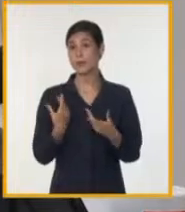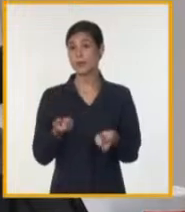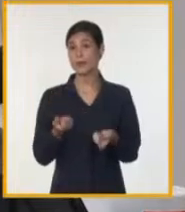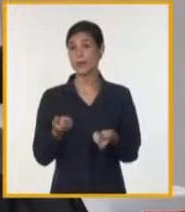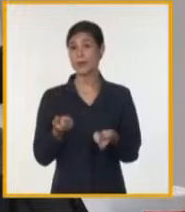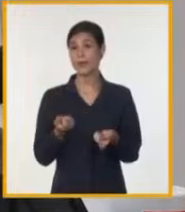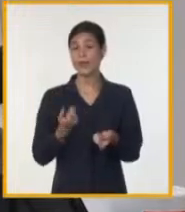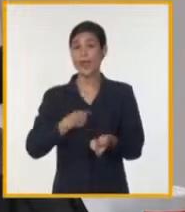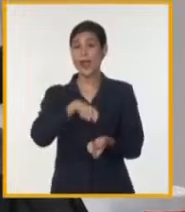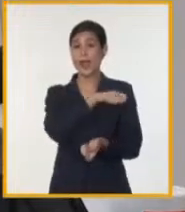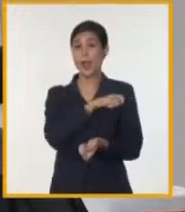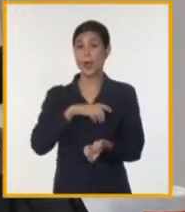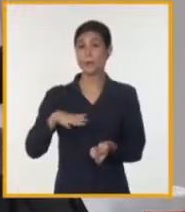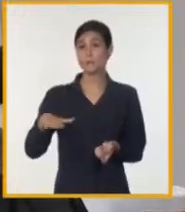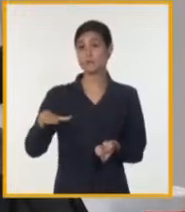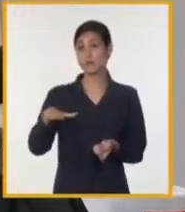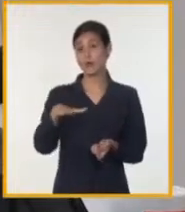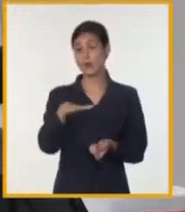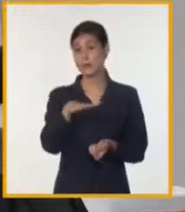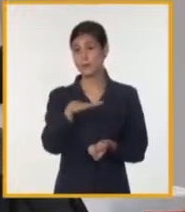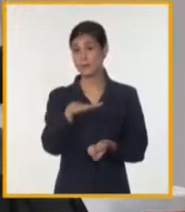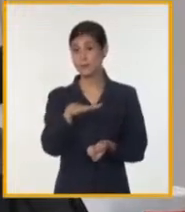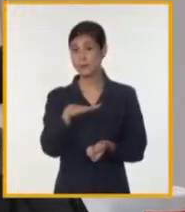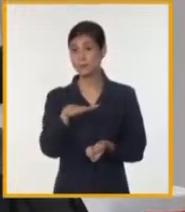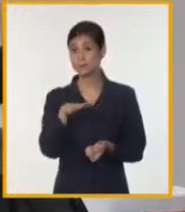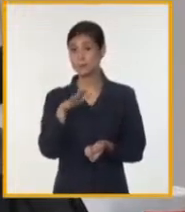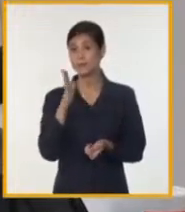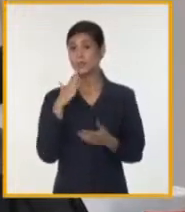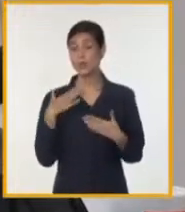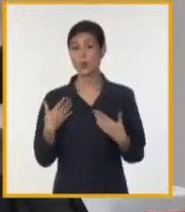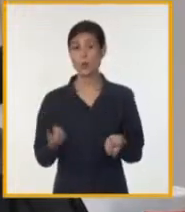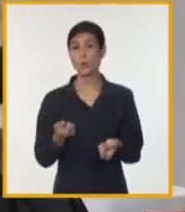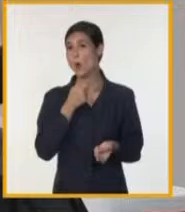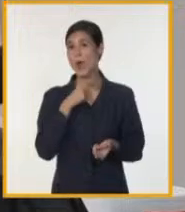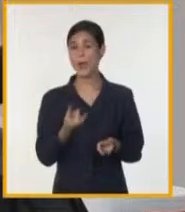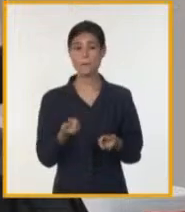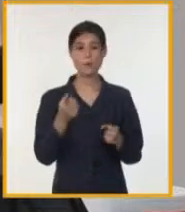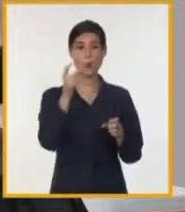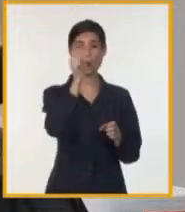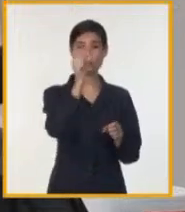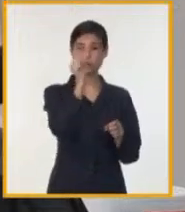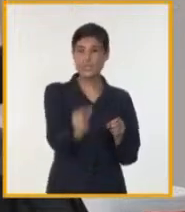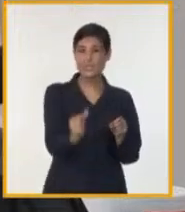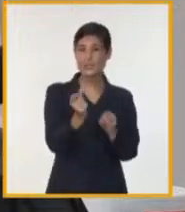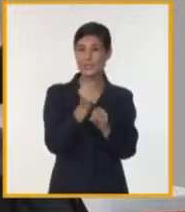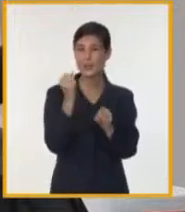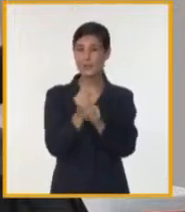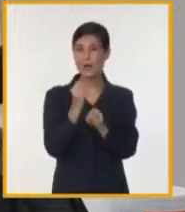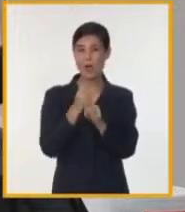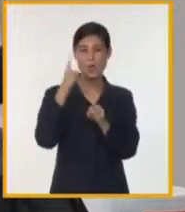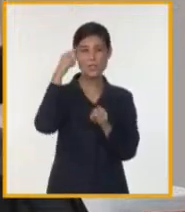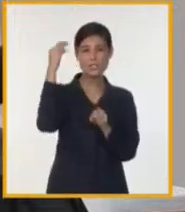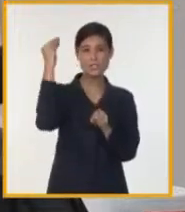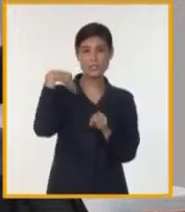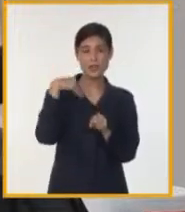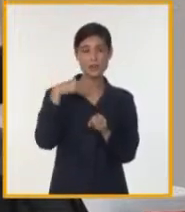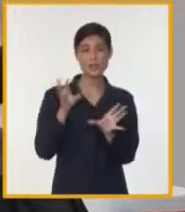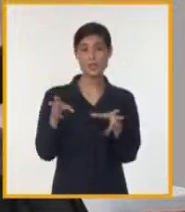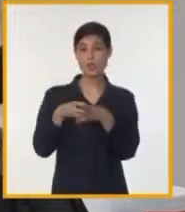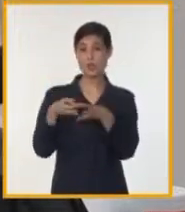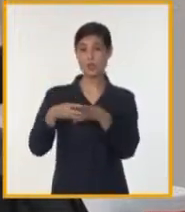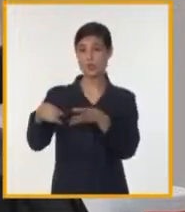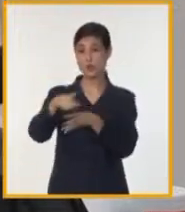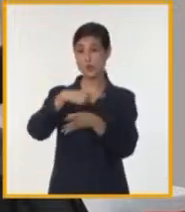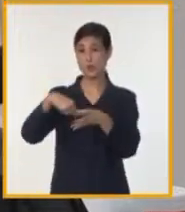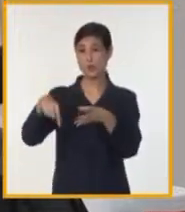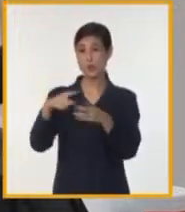de ser, al know-how que tiene, al conocimiento que tienen nuestros mecánicos, a la capacidad innovadora que tiene el personal que trabaja, el personal técnico que